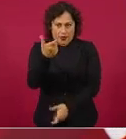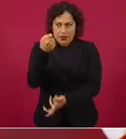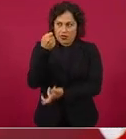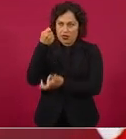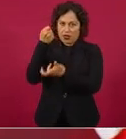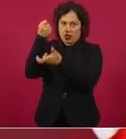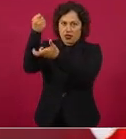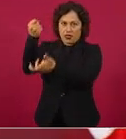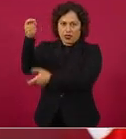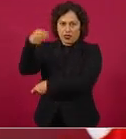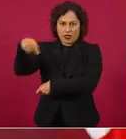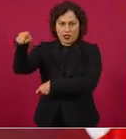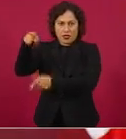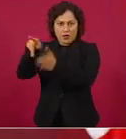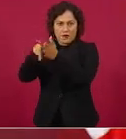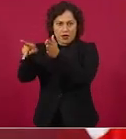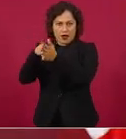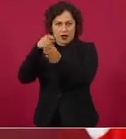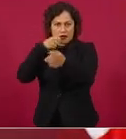golpeador